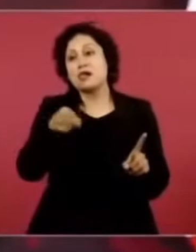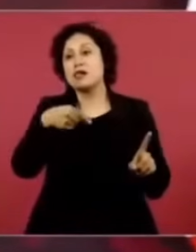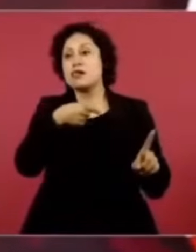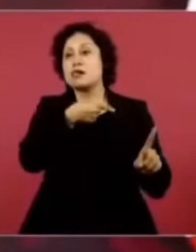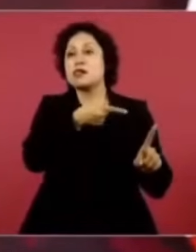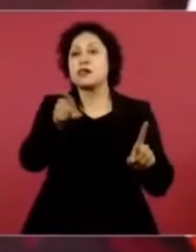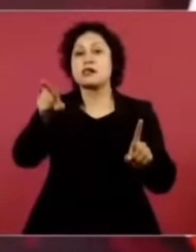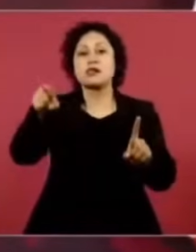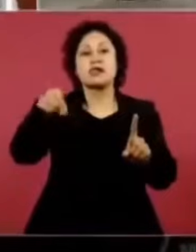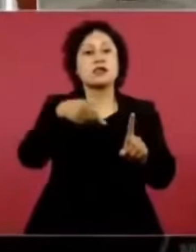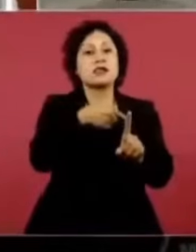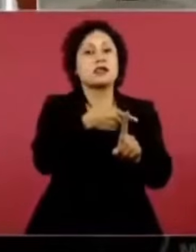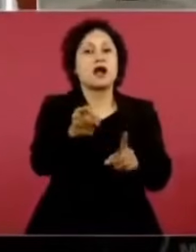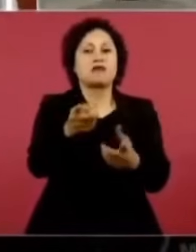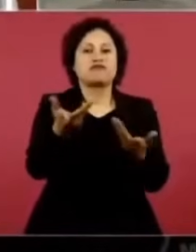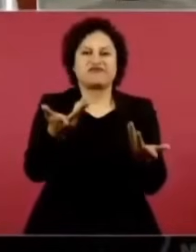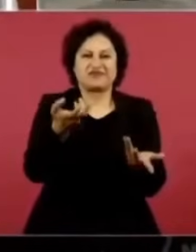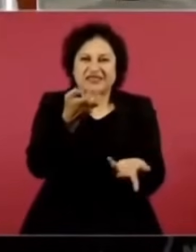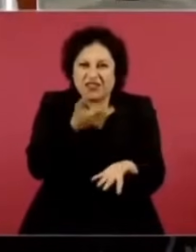Ahora, afortunadamente,